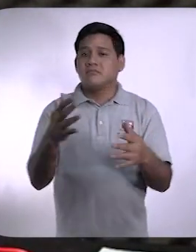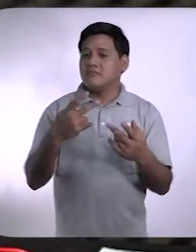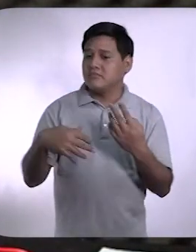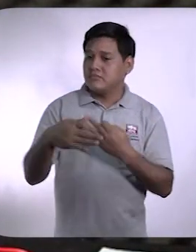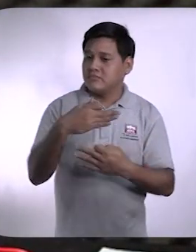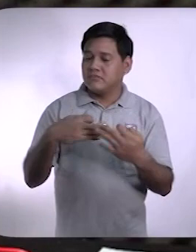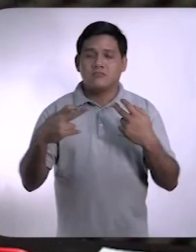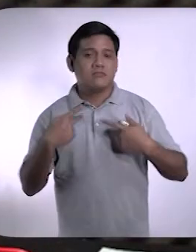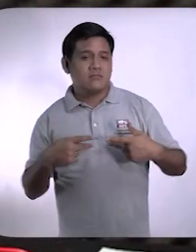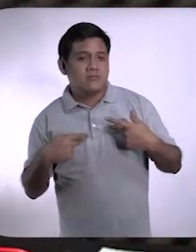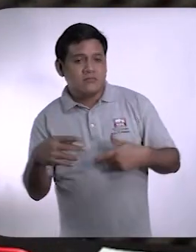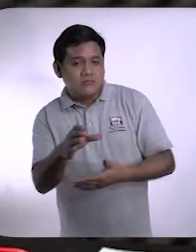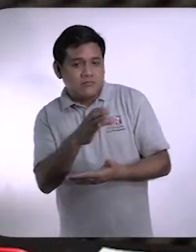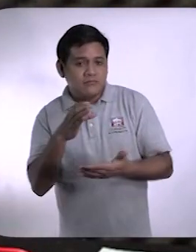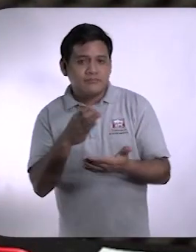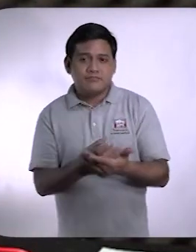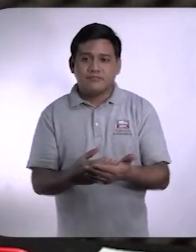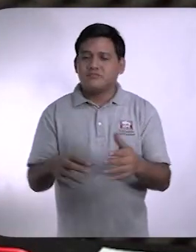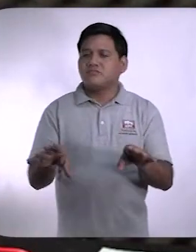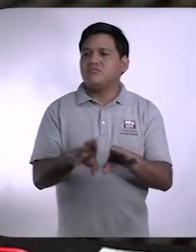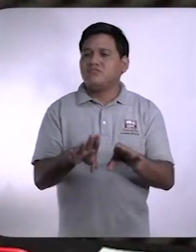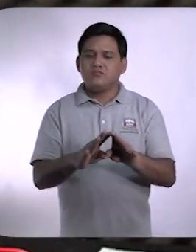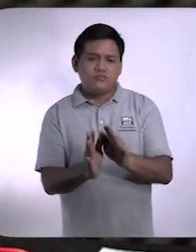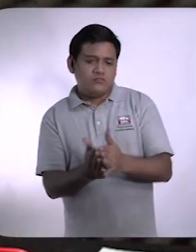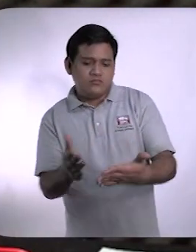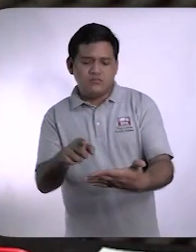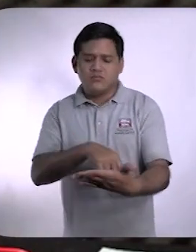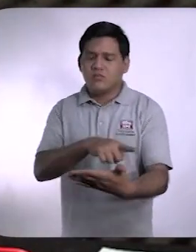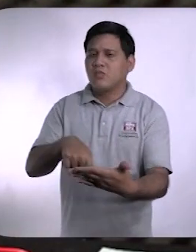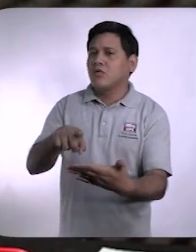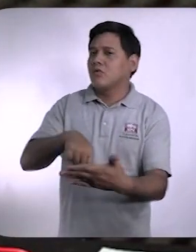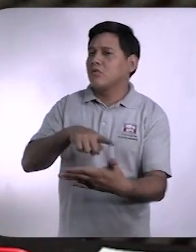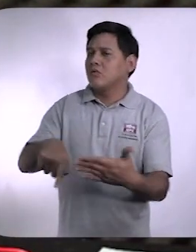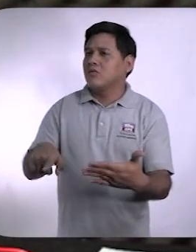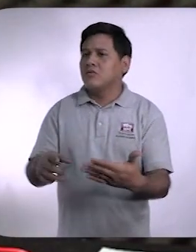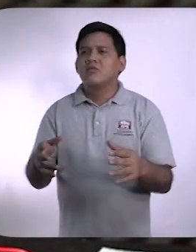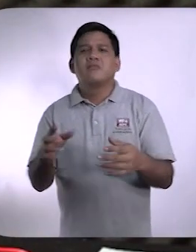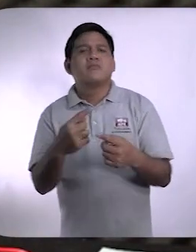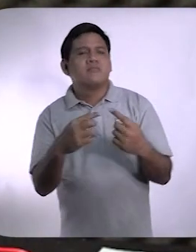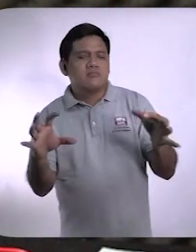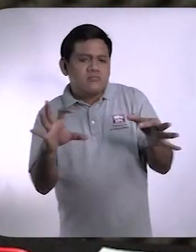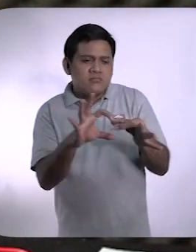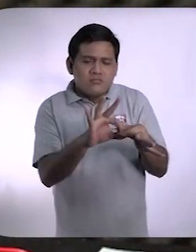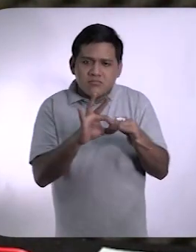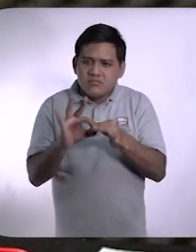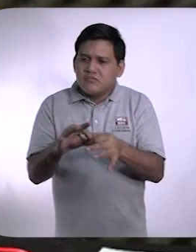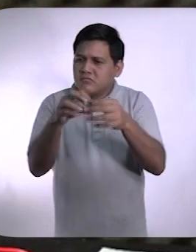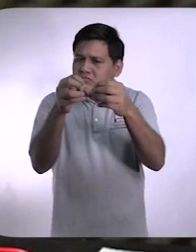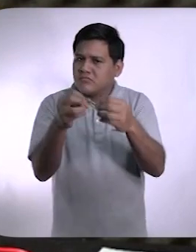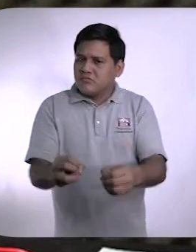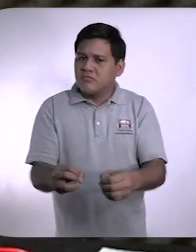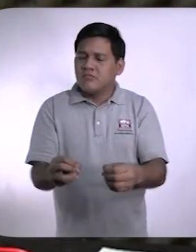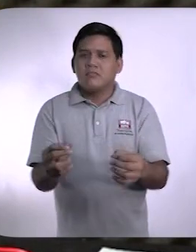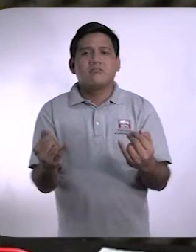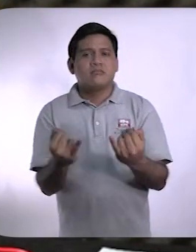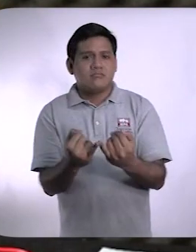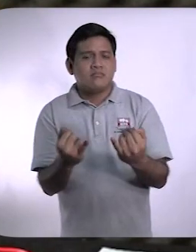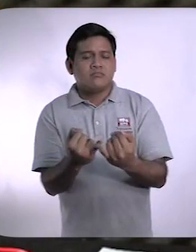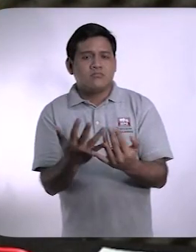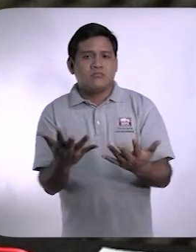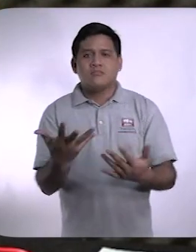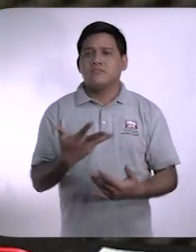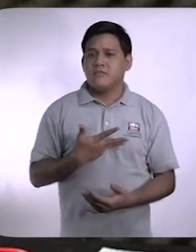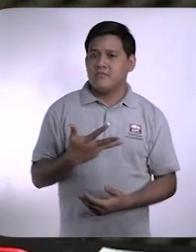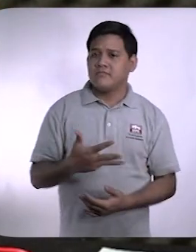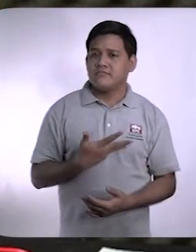boleta, que existen coaliciones en algunos cargos, y también existen lo que